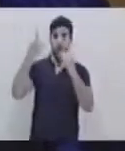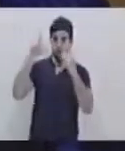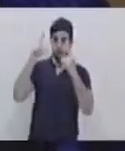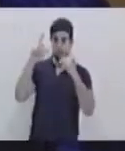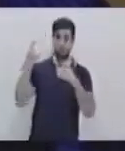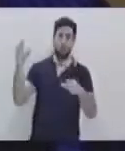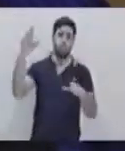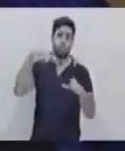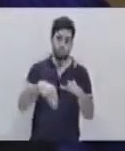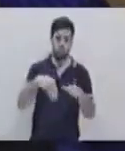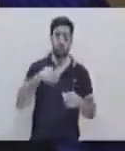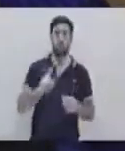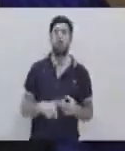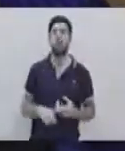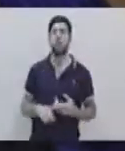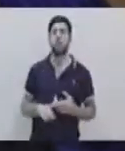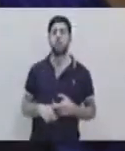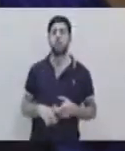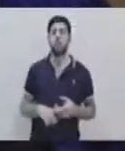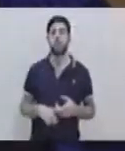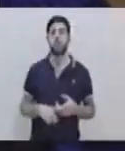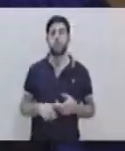Una cámara para los recuerdos.